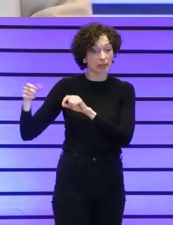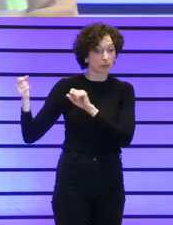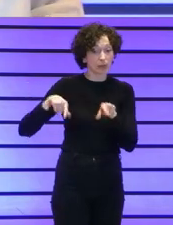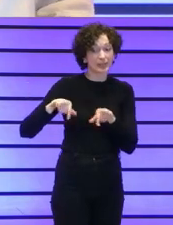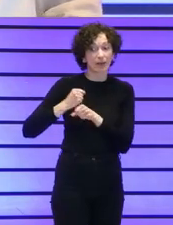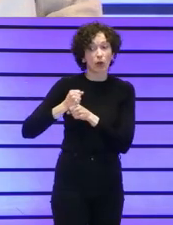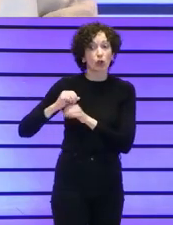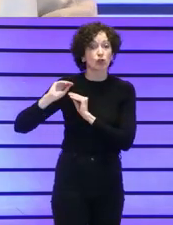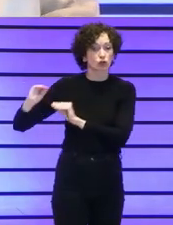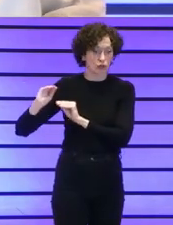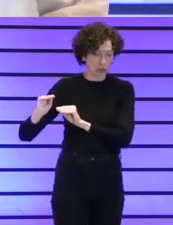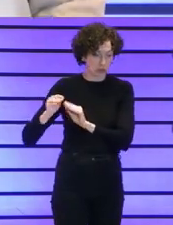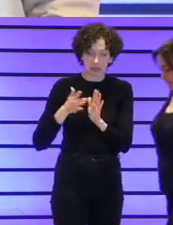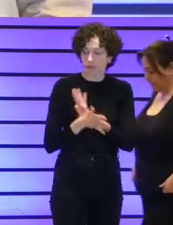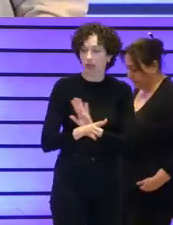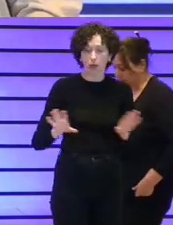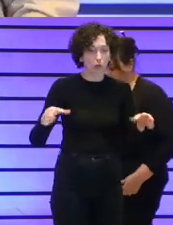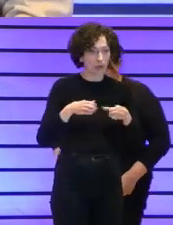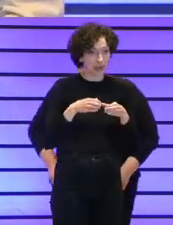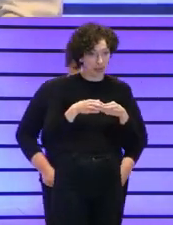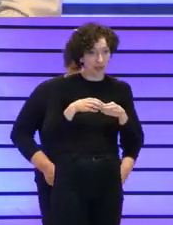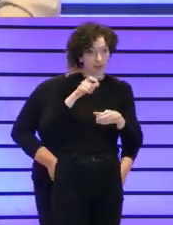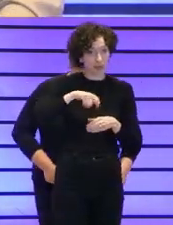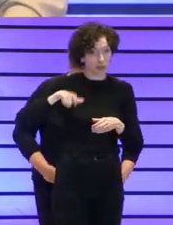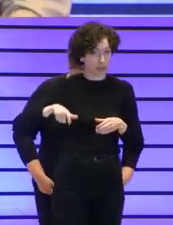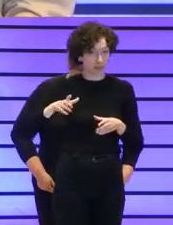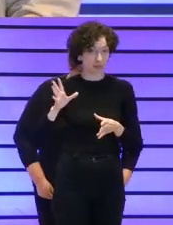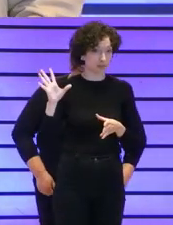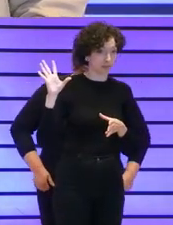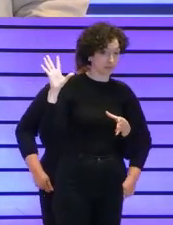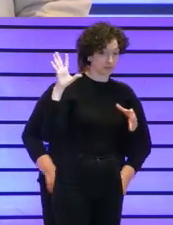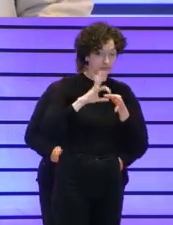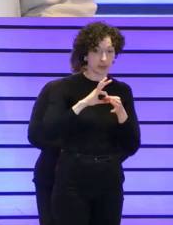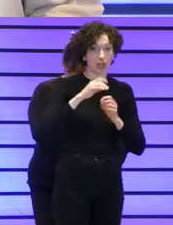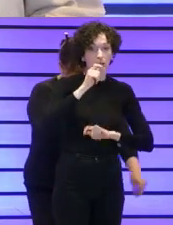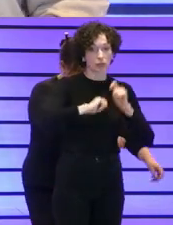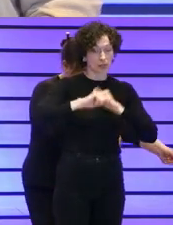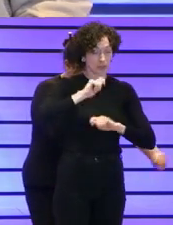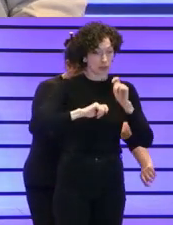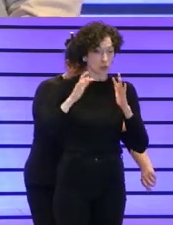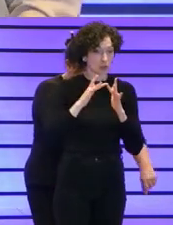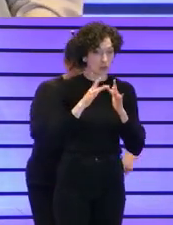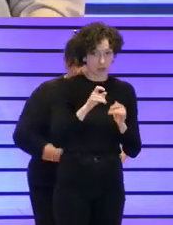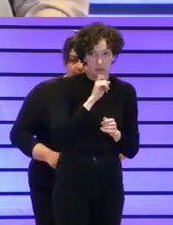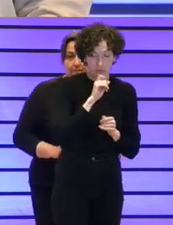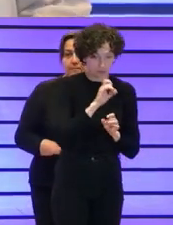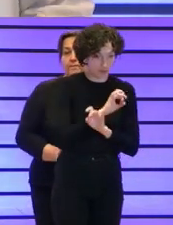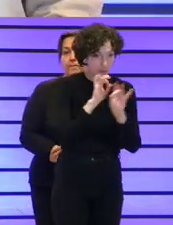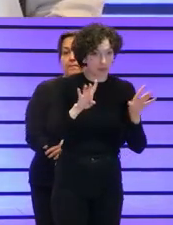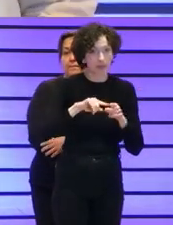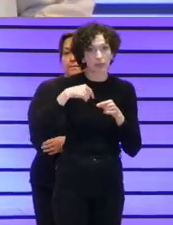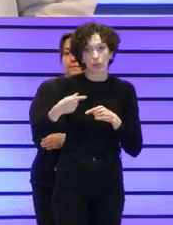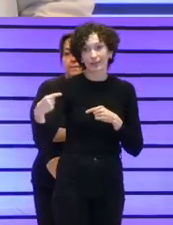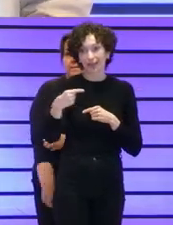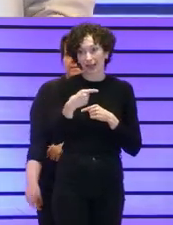en definitiva, las relaciones con la comunidad de personas que rodea a la organización. Y luego, por supuesto, está la G